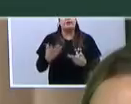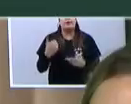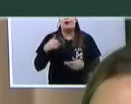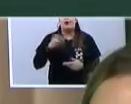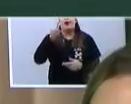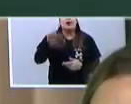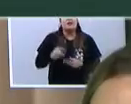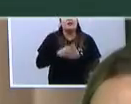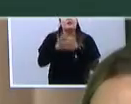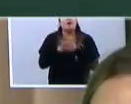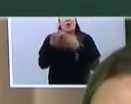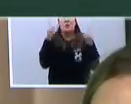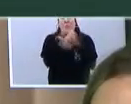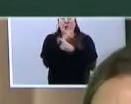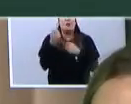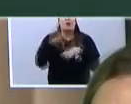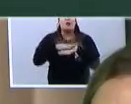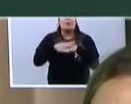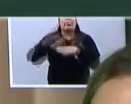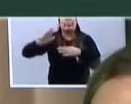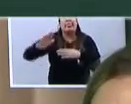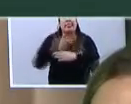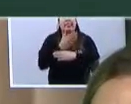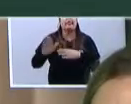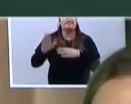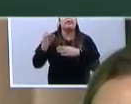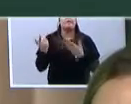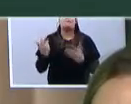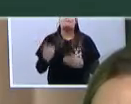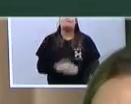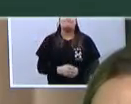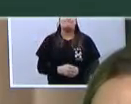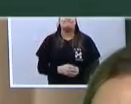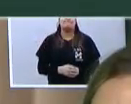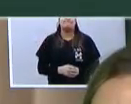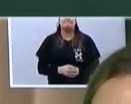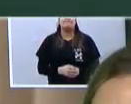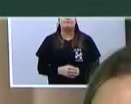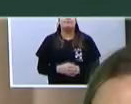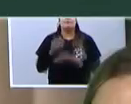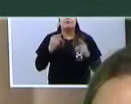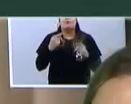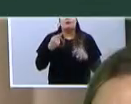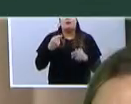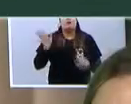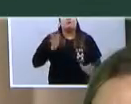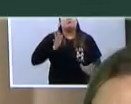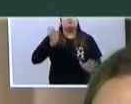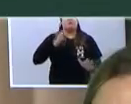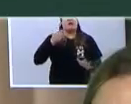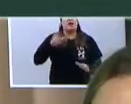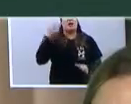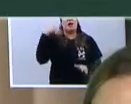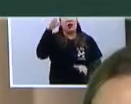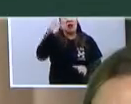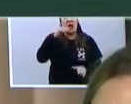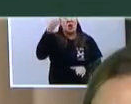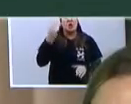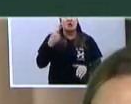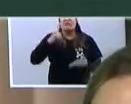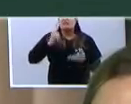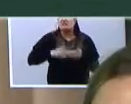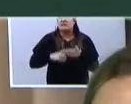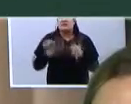ustedes son los que quedan afuera del sistema carcelario, pero pueden tener problemas.